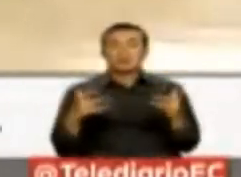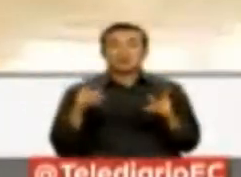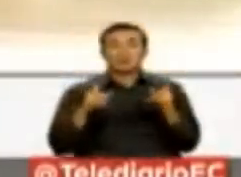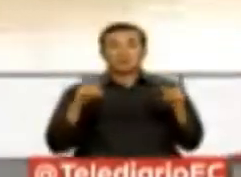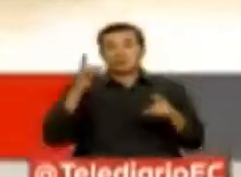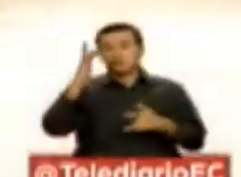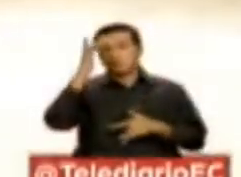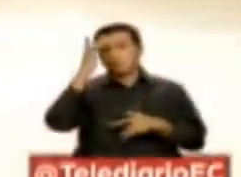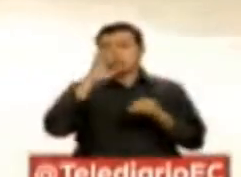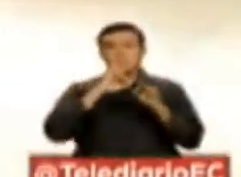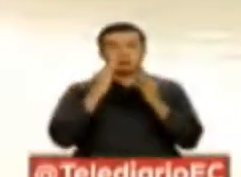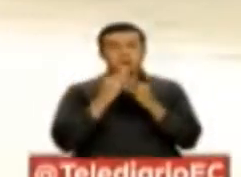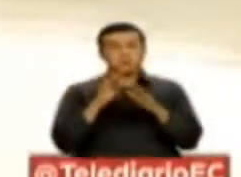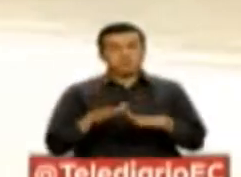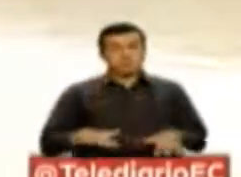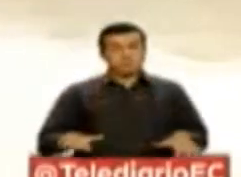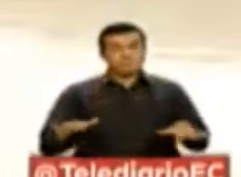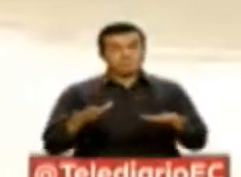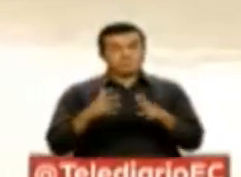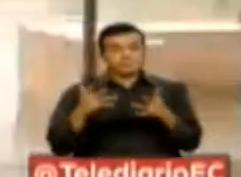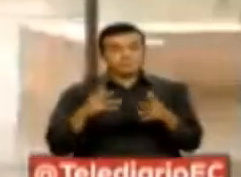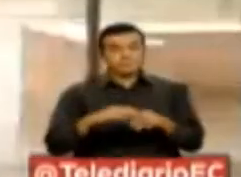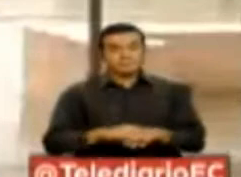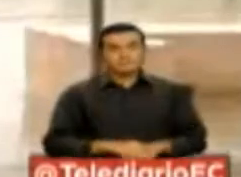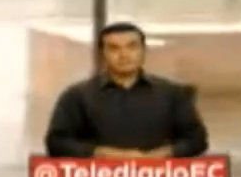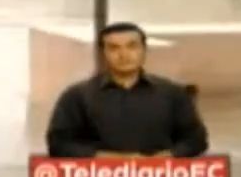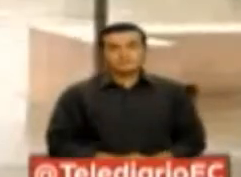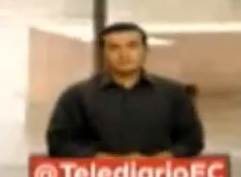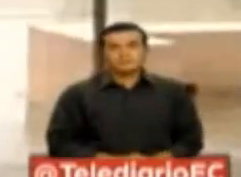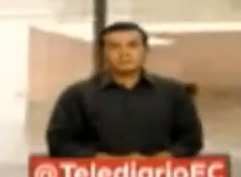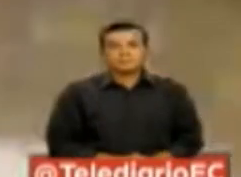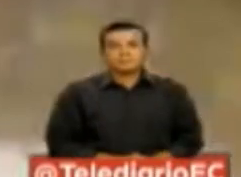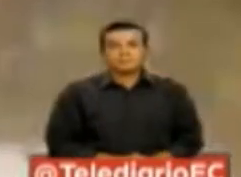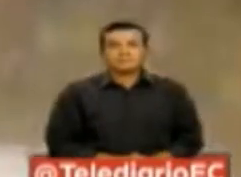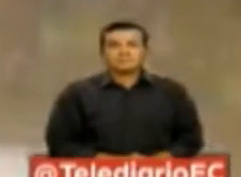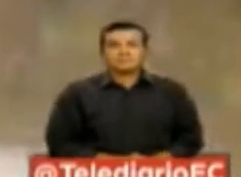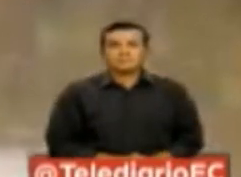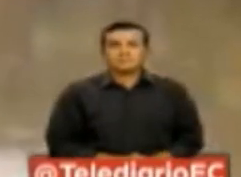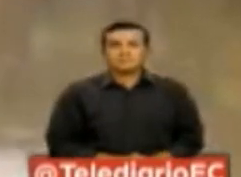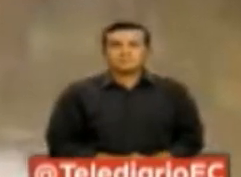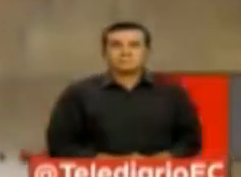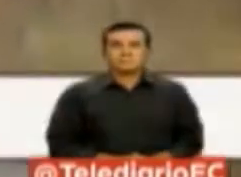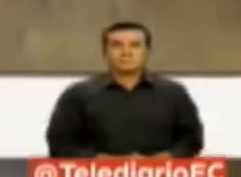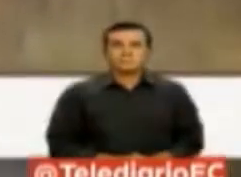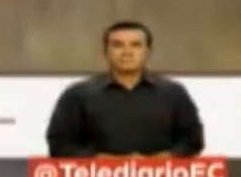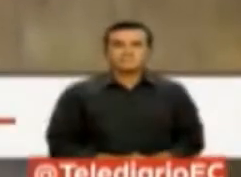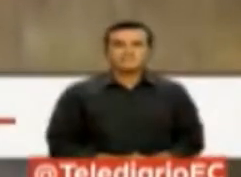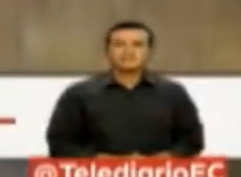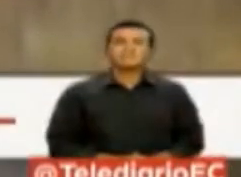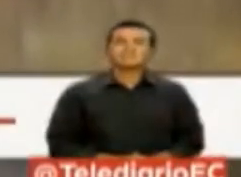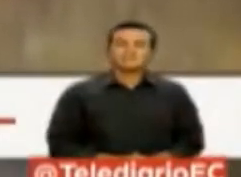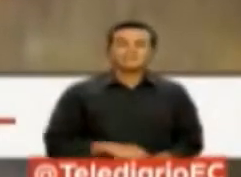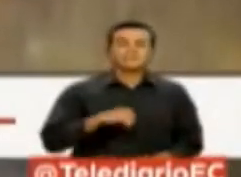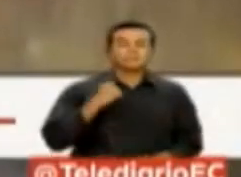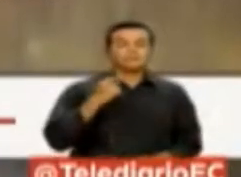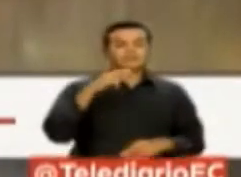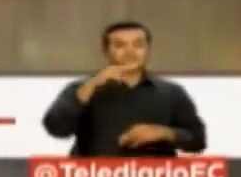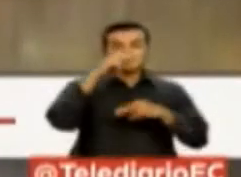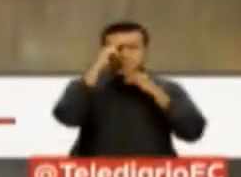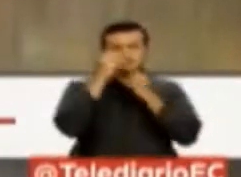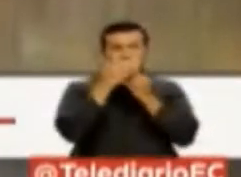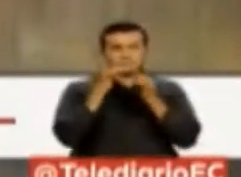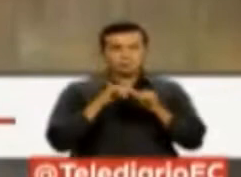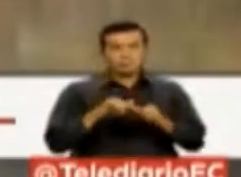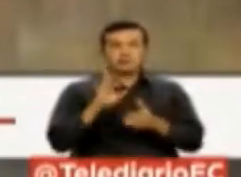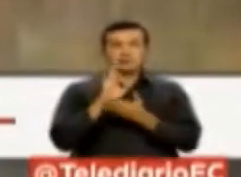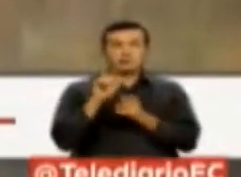de sus familiares jocelyn temer a telediario compañeras en nuestra próxima salida tendremos